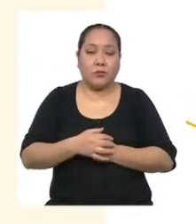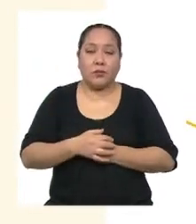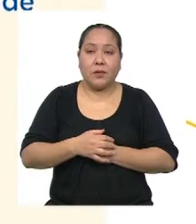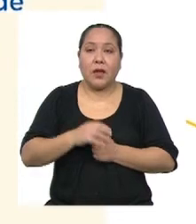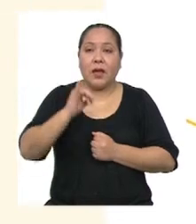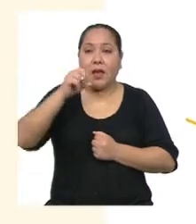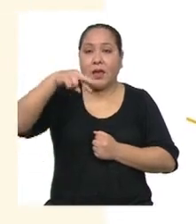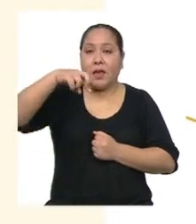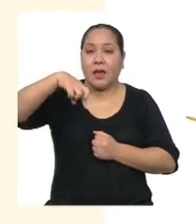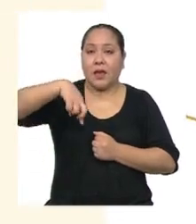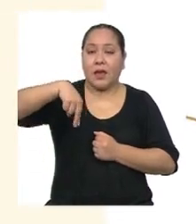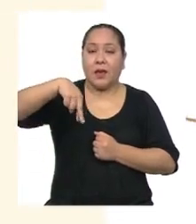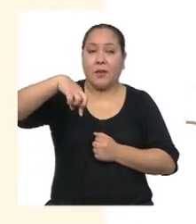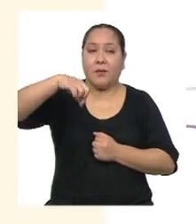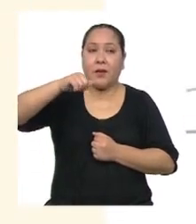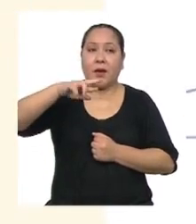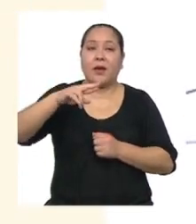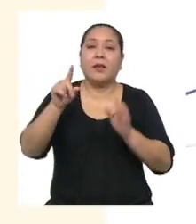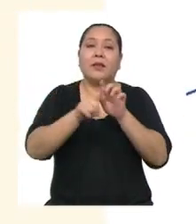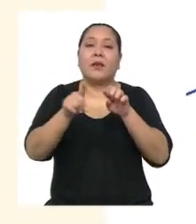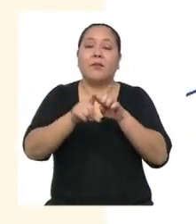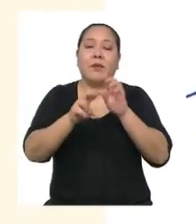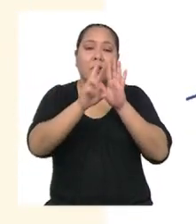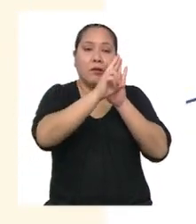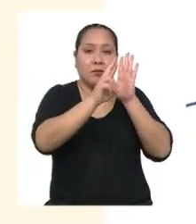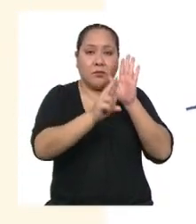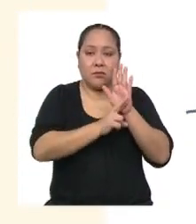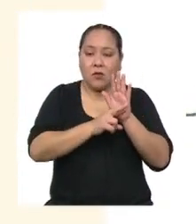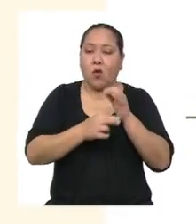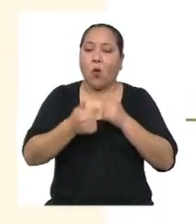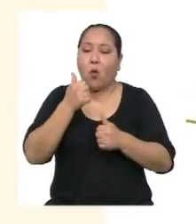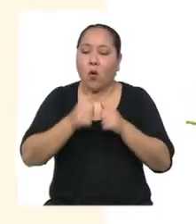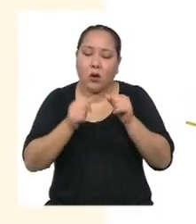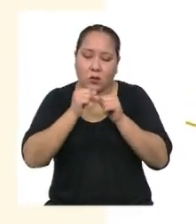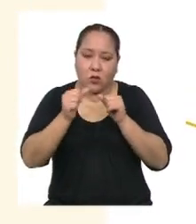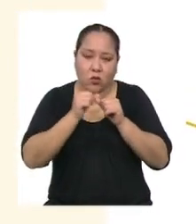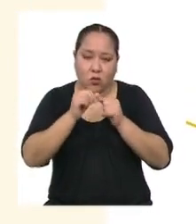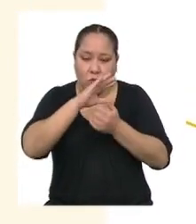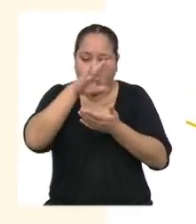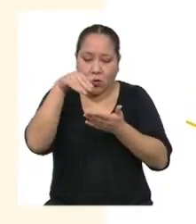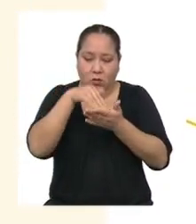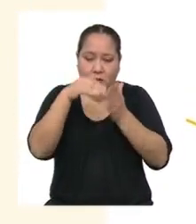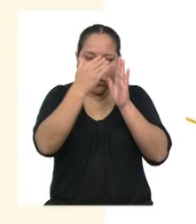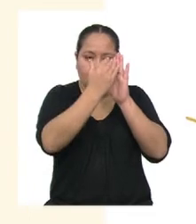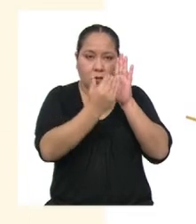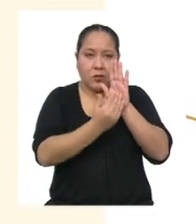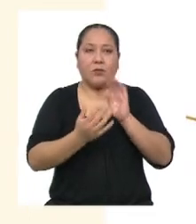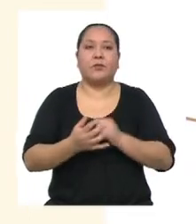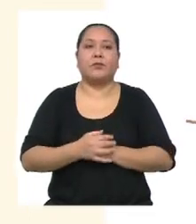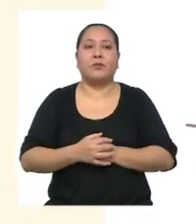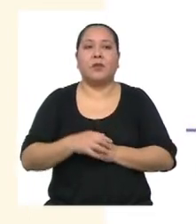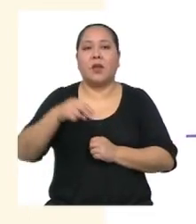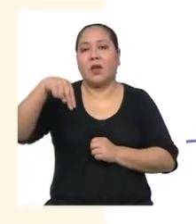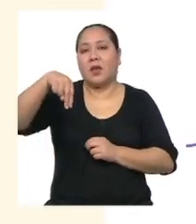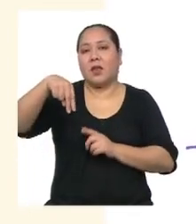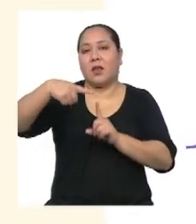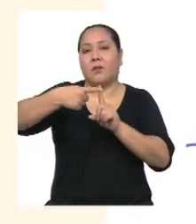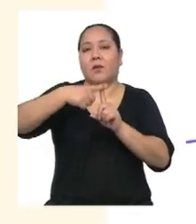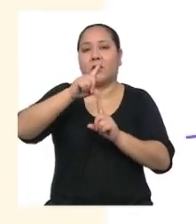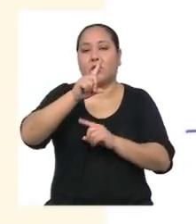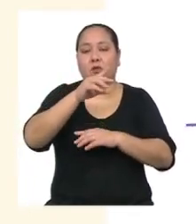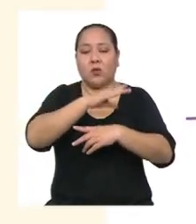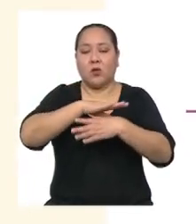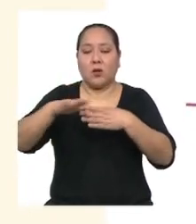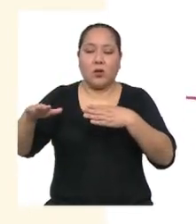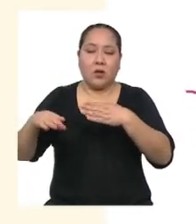podemos utilizar una fórmula que nos indica la posición del dato donde se encuentra la mediana, n más 1 sobre